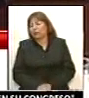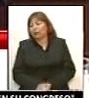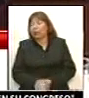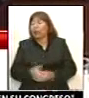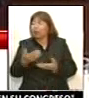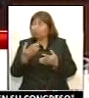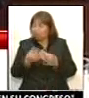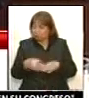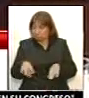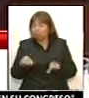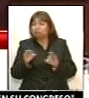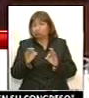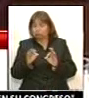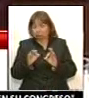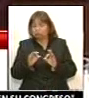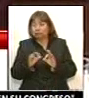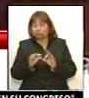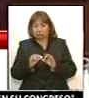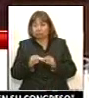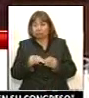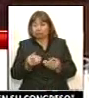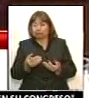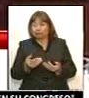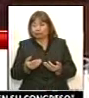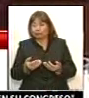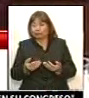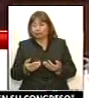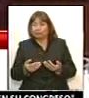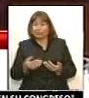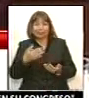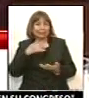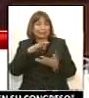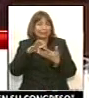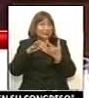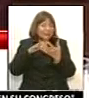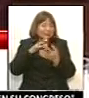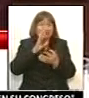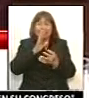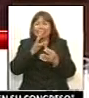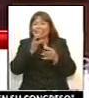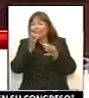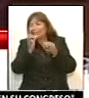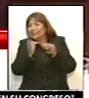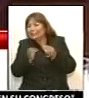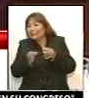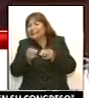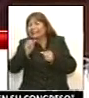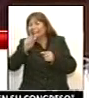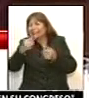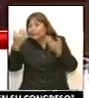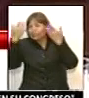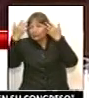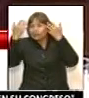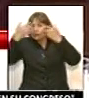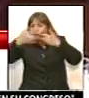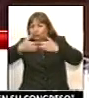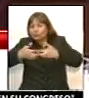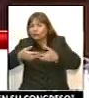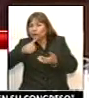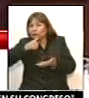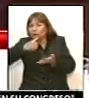importante porque el preámbulo nos lleva a convenciones como que son tratados, como son